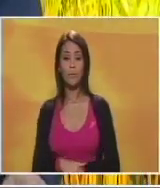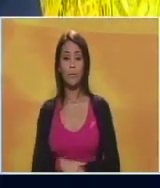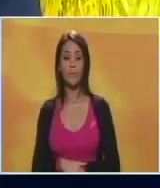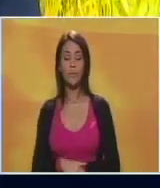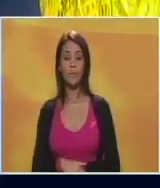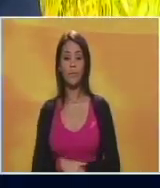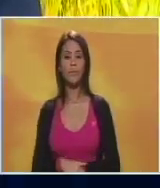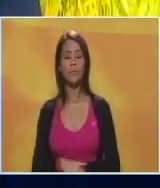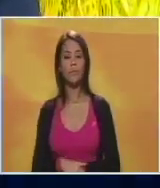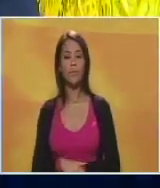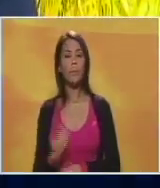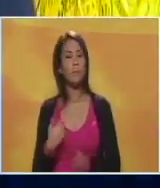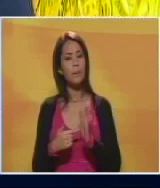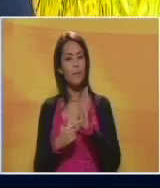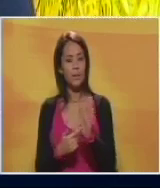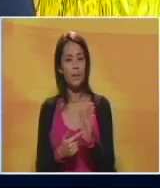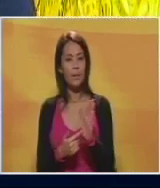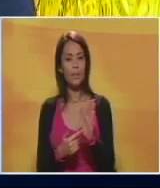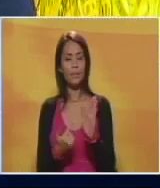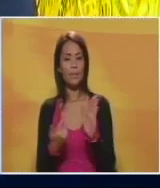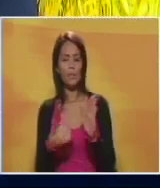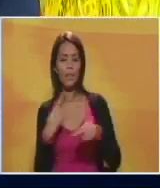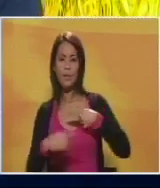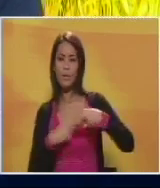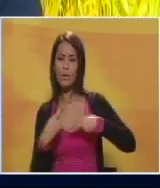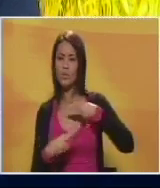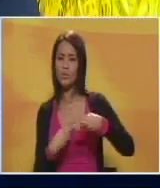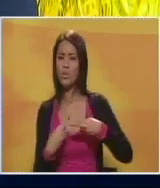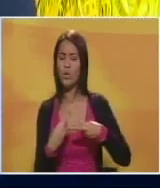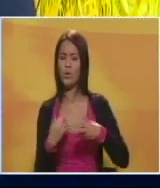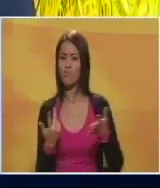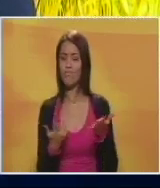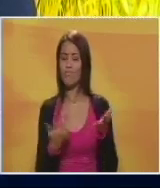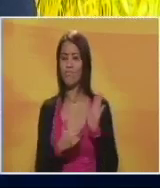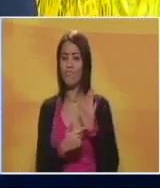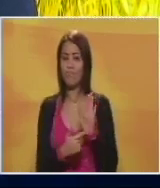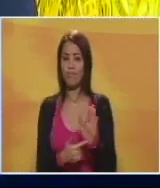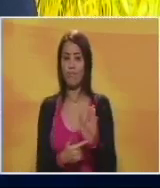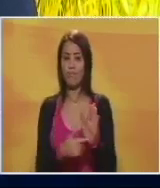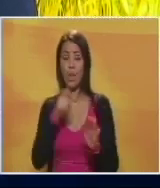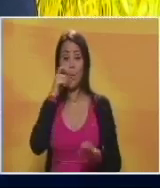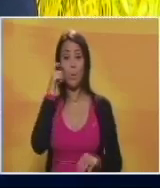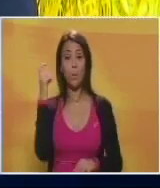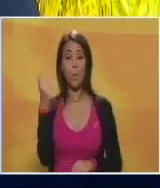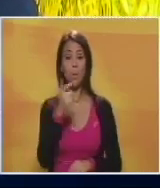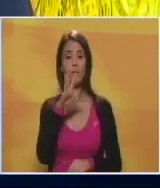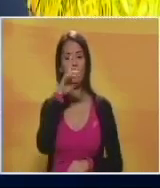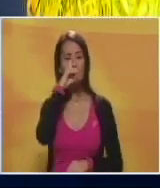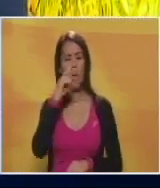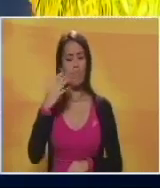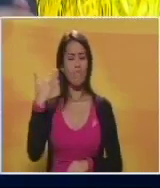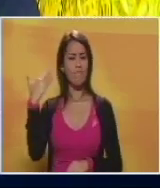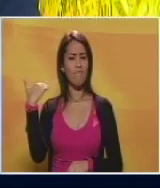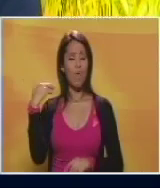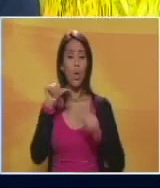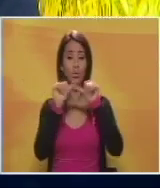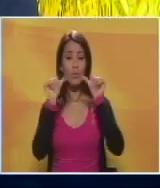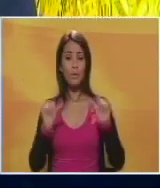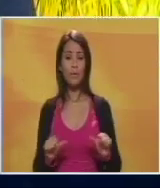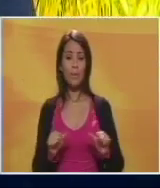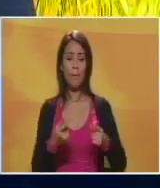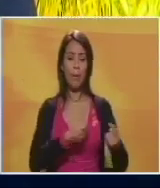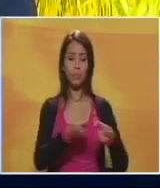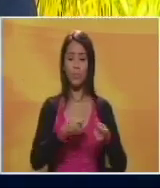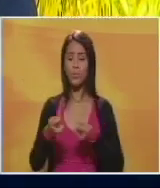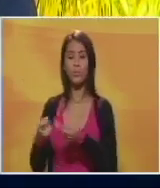hacer ver que la dirección de la revolución es indolente frente al pueblo. Bueno, hace 5 años teníamos un sistema de